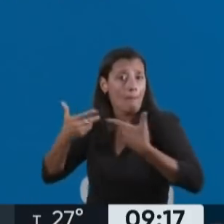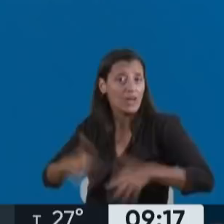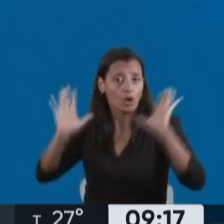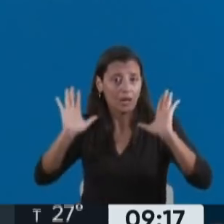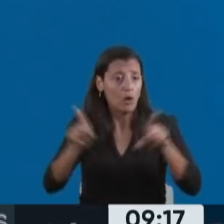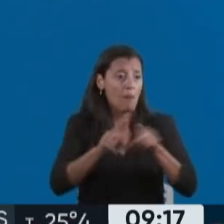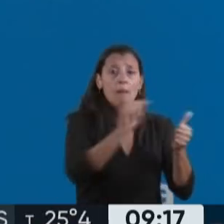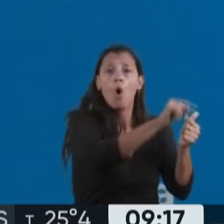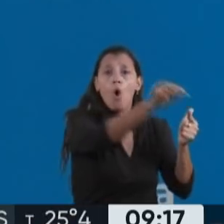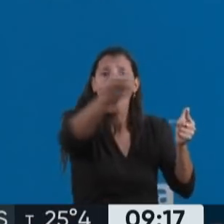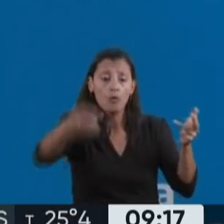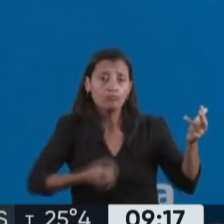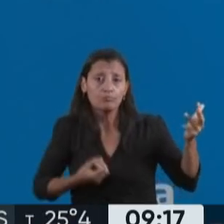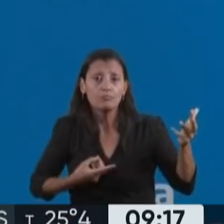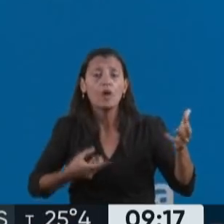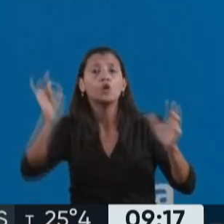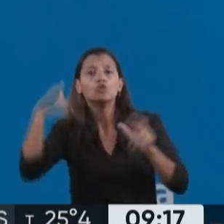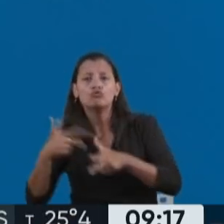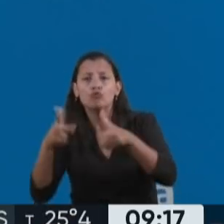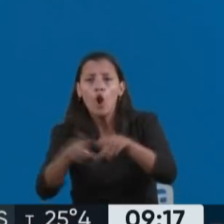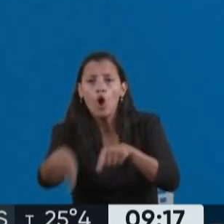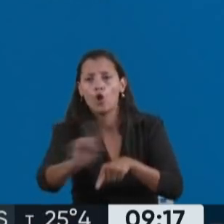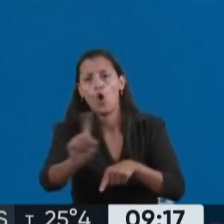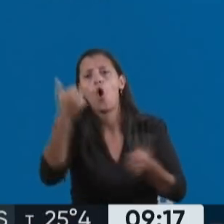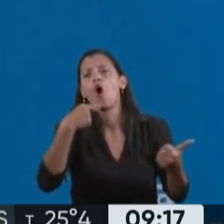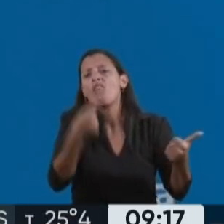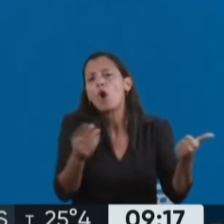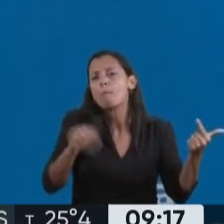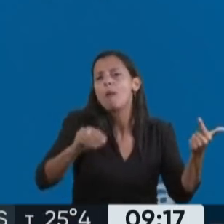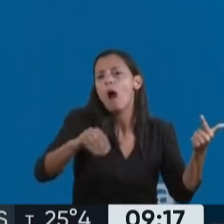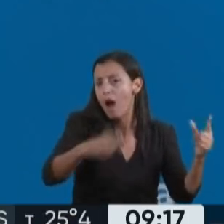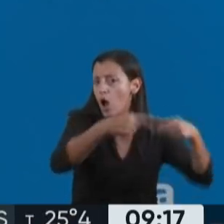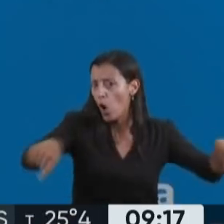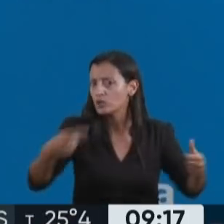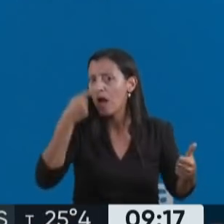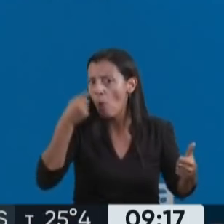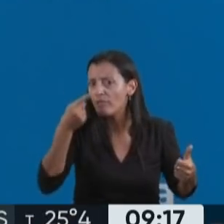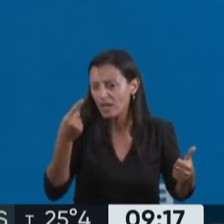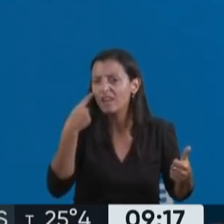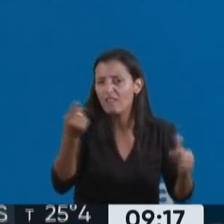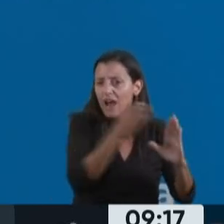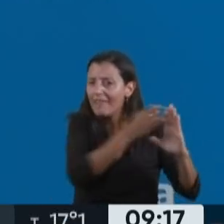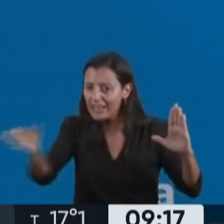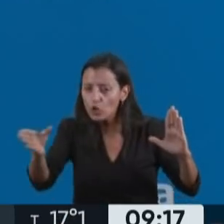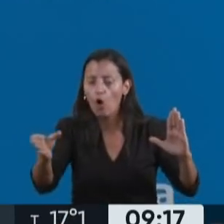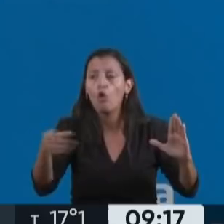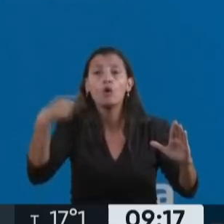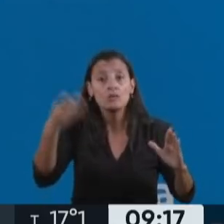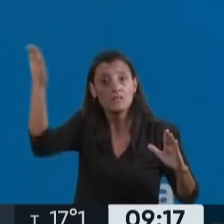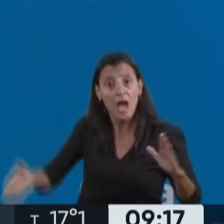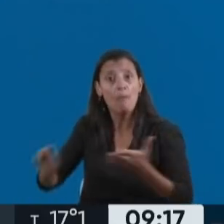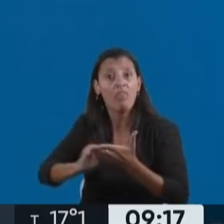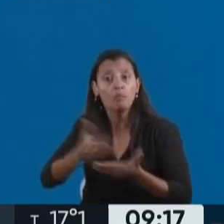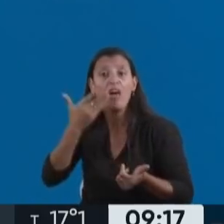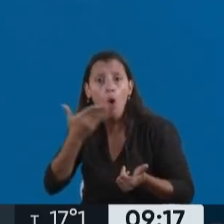la posibilidad de expresarse. No dijo solamente eso, en una larga entrevista dijo otra cantidad de cosas muy interesantes. Pueden escuchar entera la entrevista, que como siempre que habla el diputado Moró